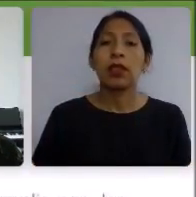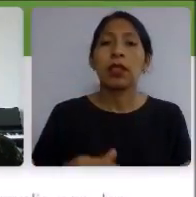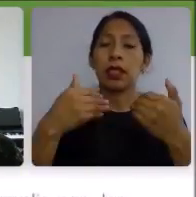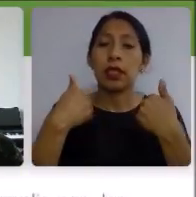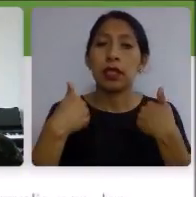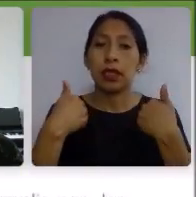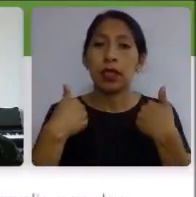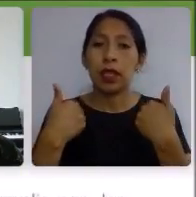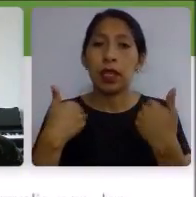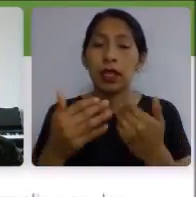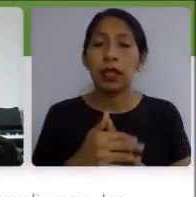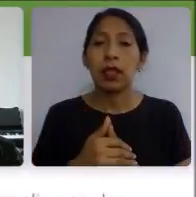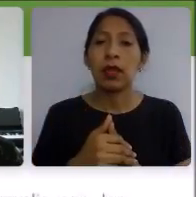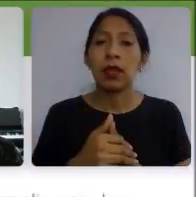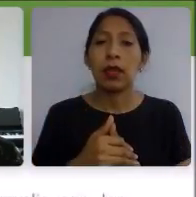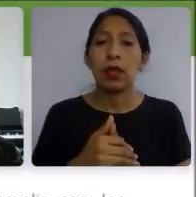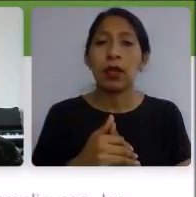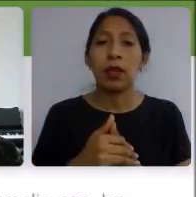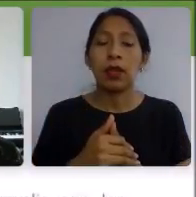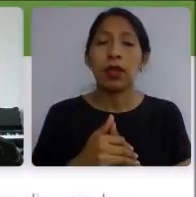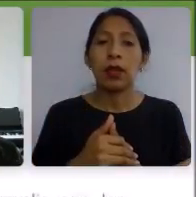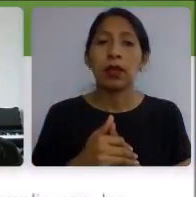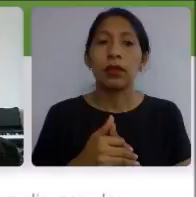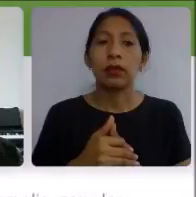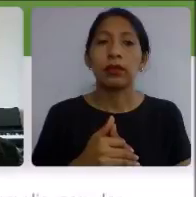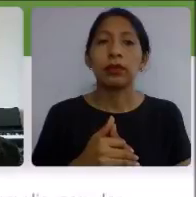garantizando esta entrada segura, ¿no?